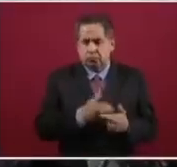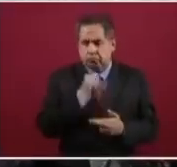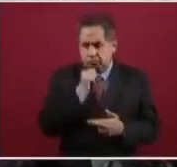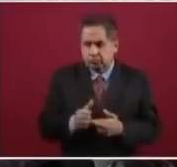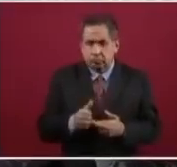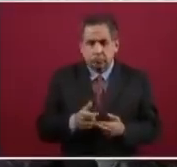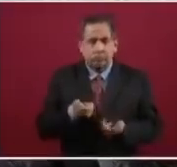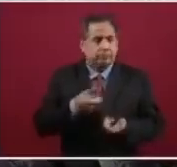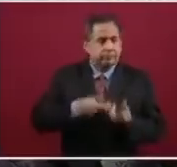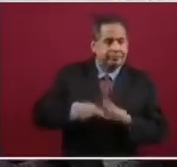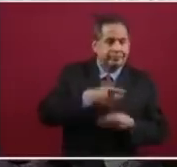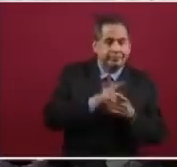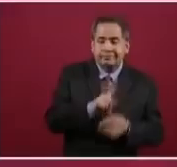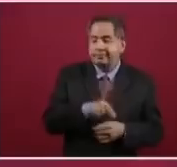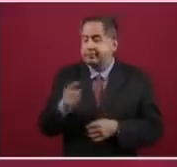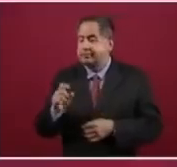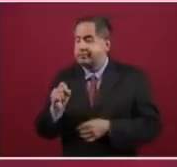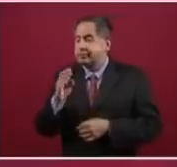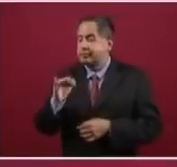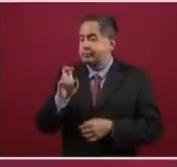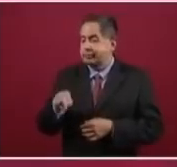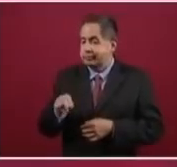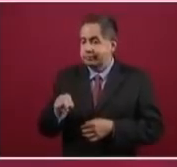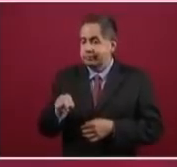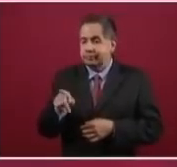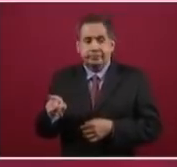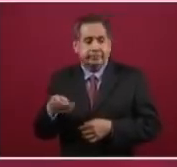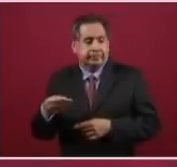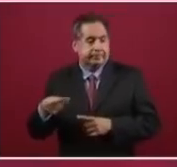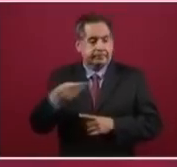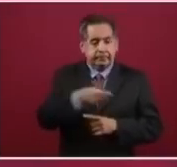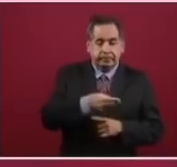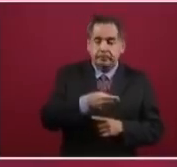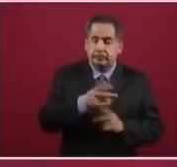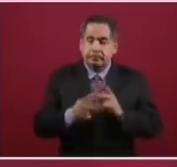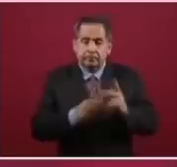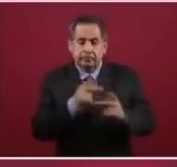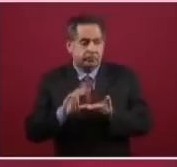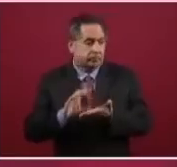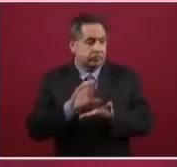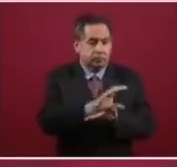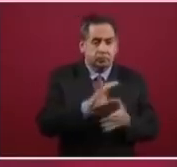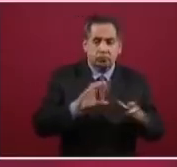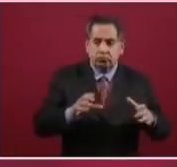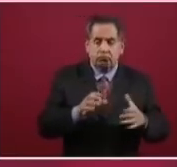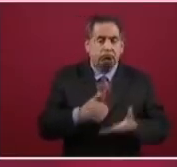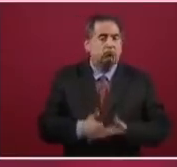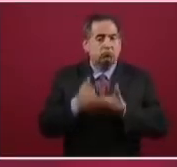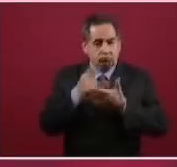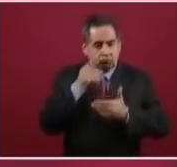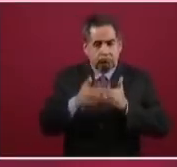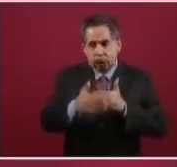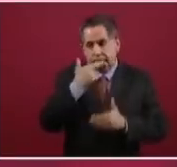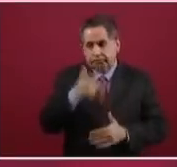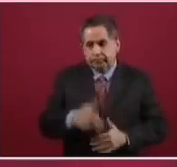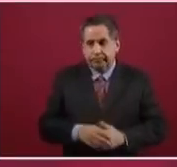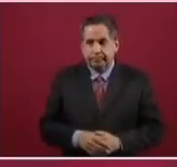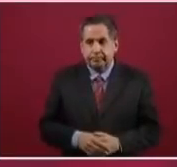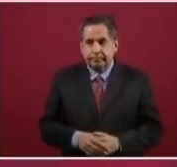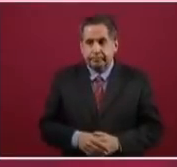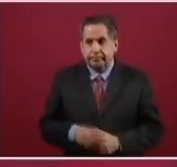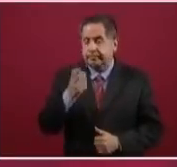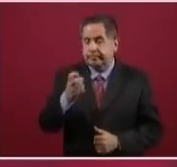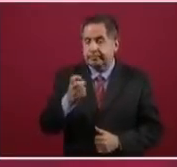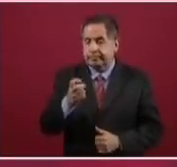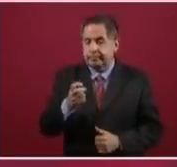teníamos recursos del banco de bienestar y el banco de bienestar le va a dar una línea de crédito al fondo por kot para que pueda hacer esto con